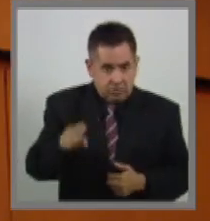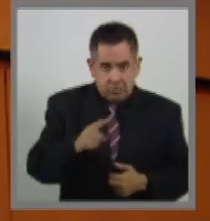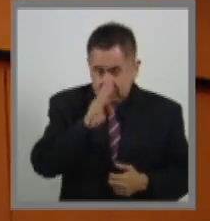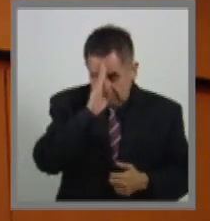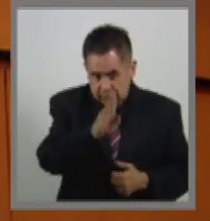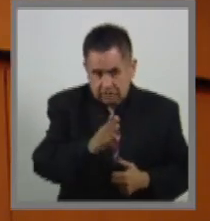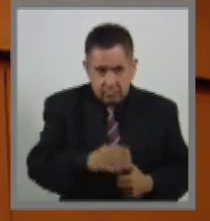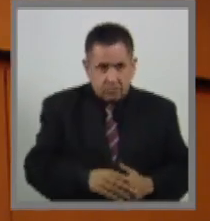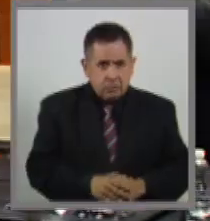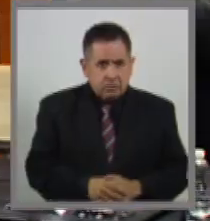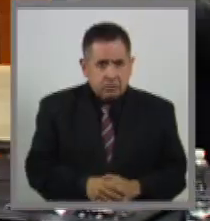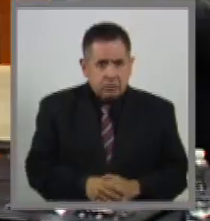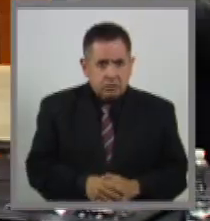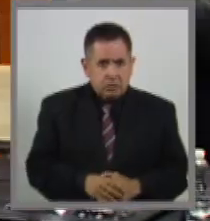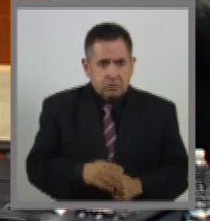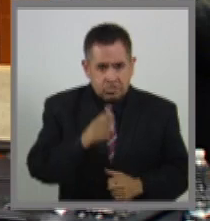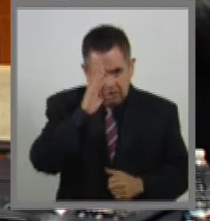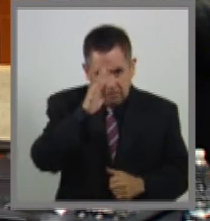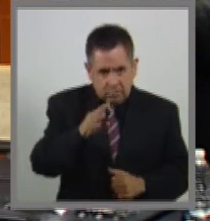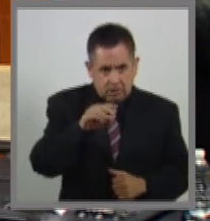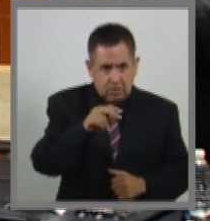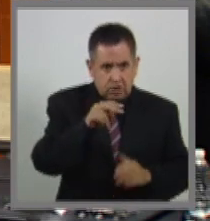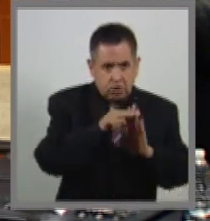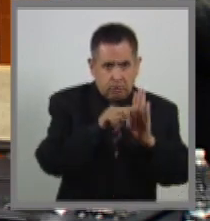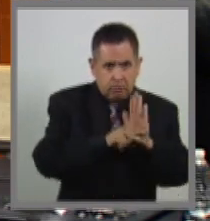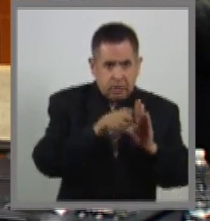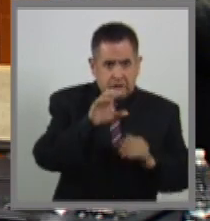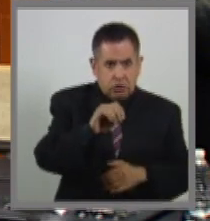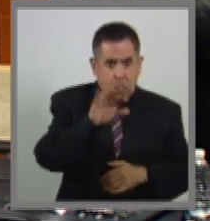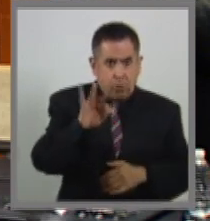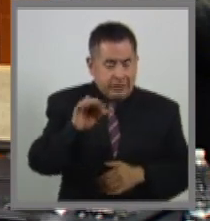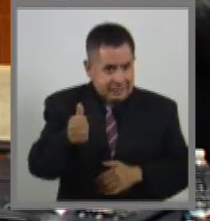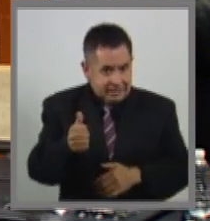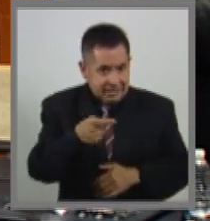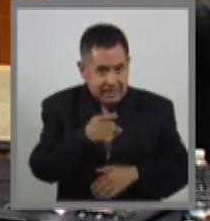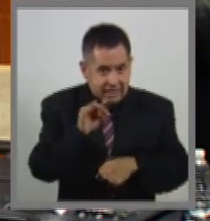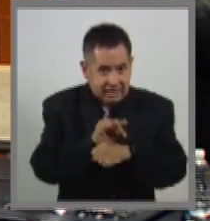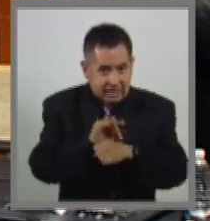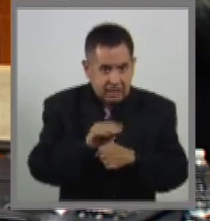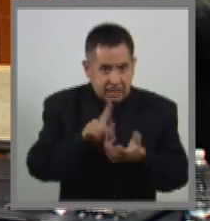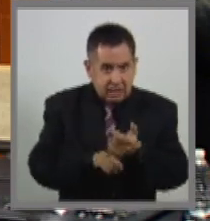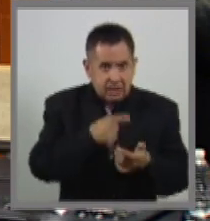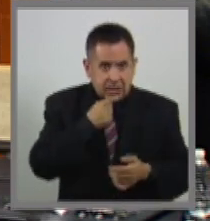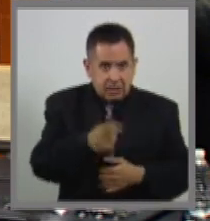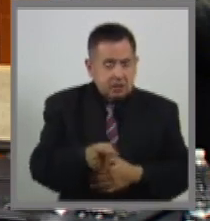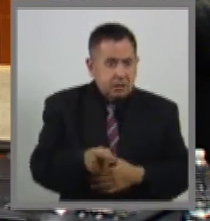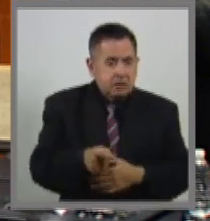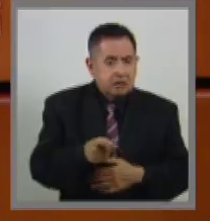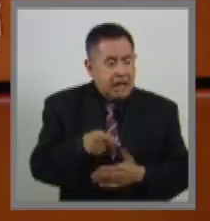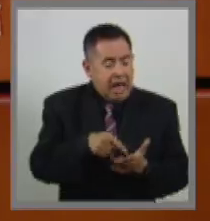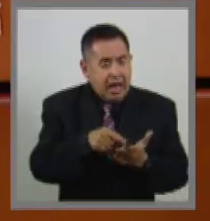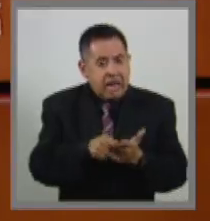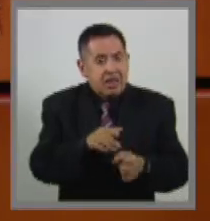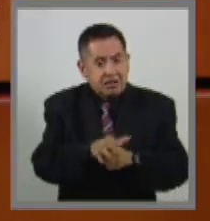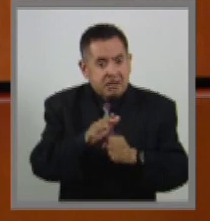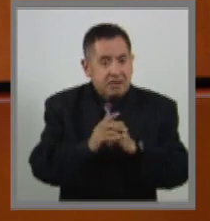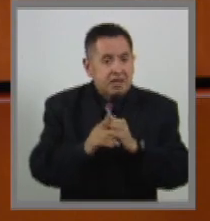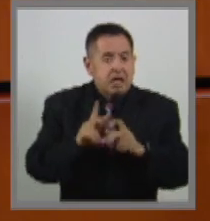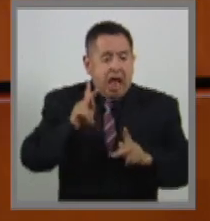digo, la NOM 046 que usted defiende, es decir, la que permite el